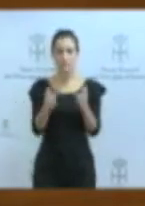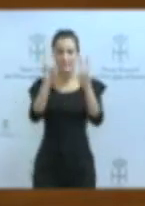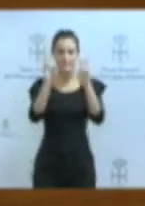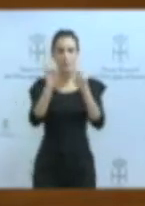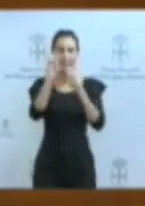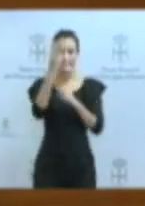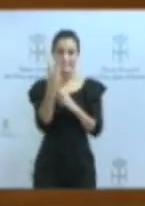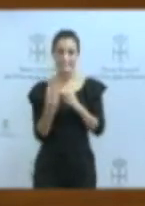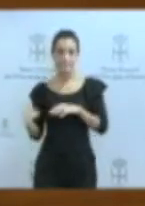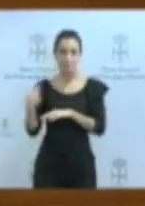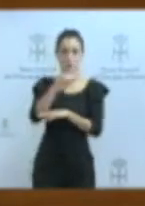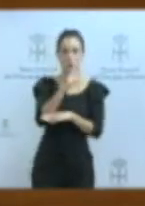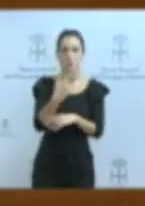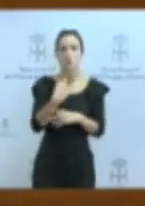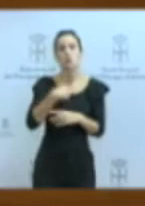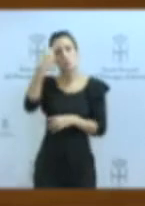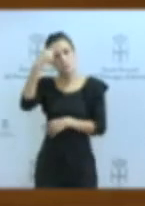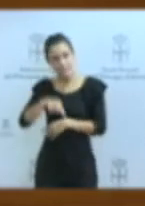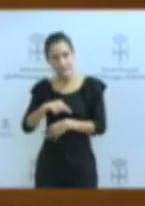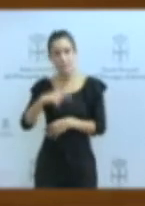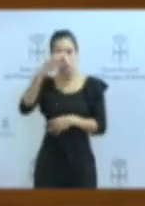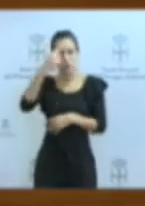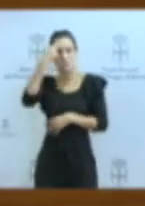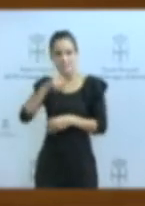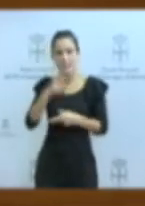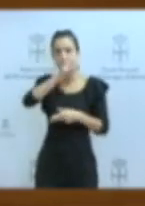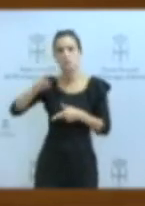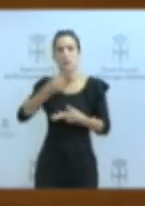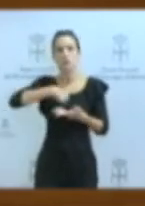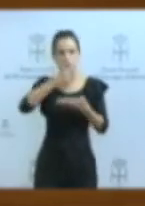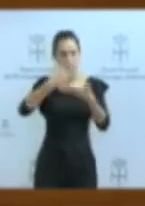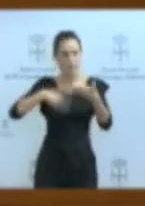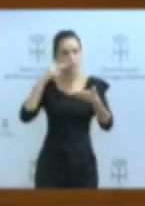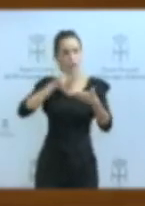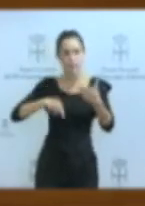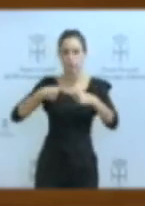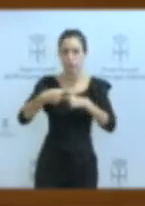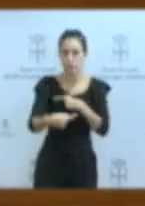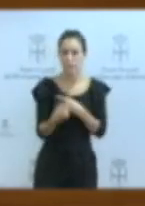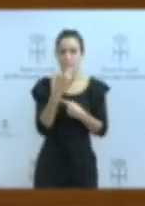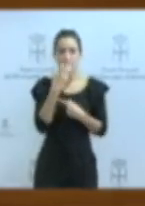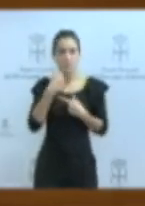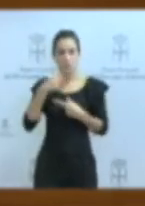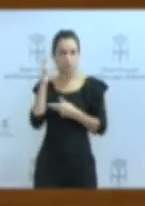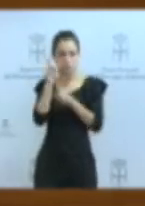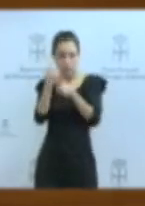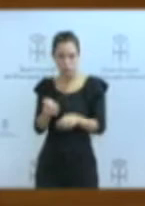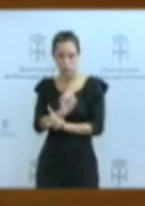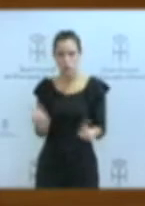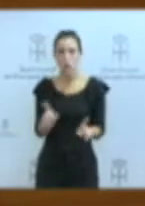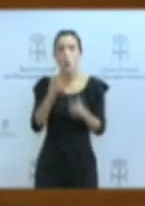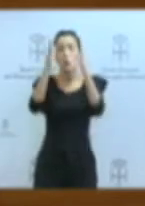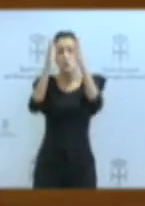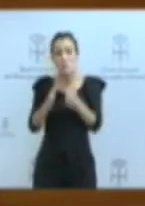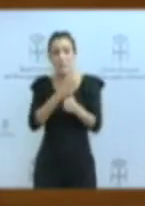leemos los periódicos a diario y sin necesidad de escucharle a usted es que ustedes han decidido subvencionar para atraer a turistas de